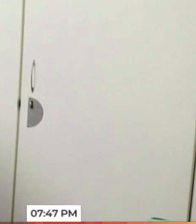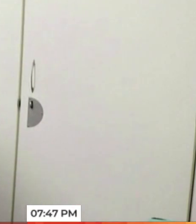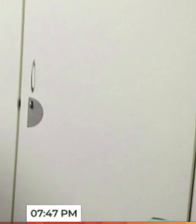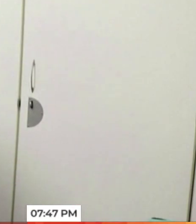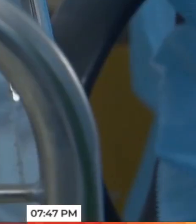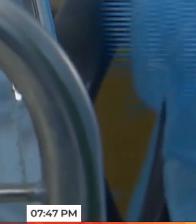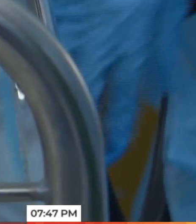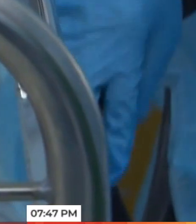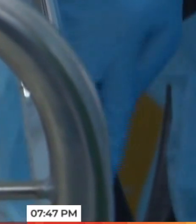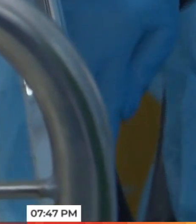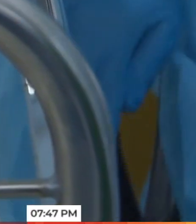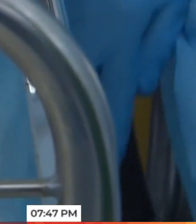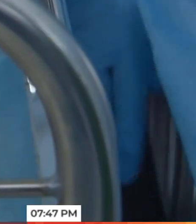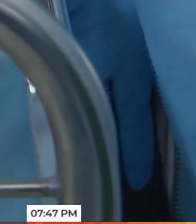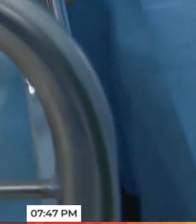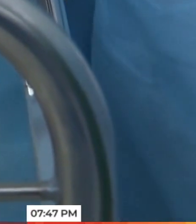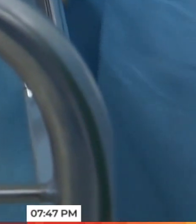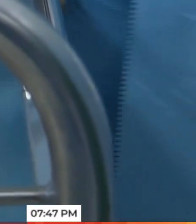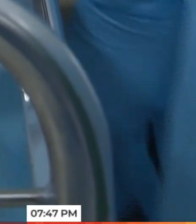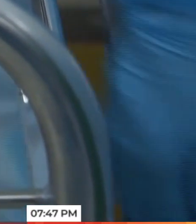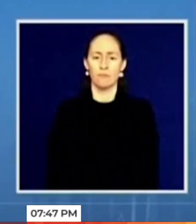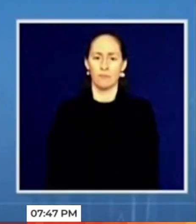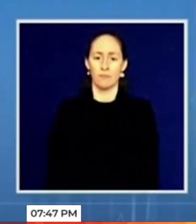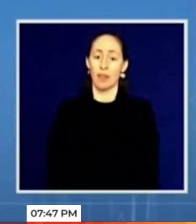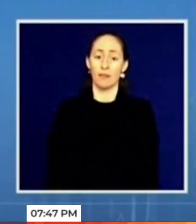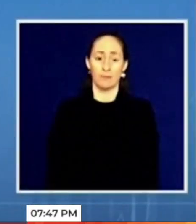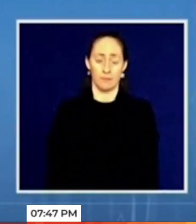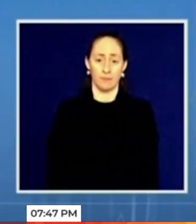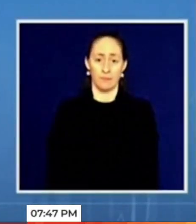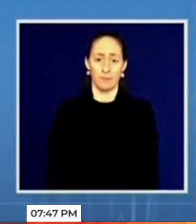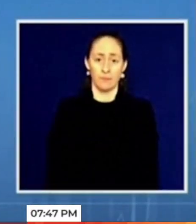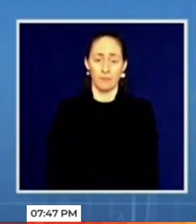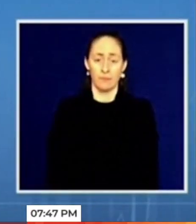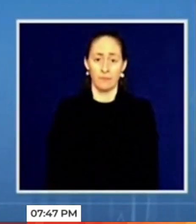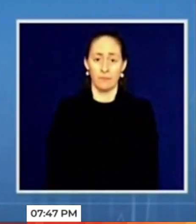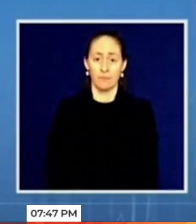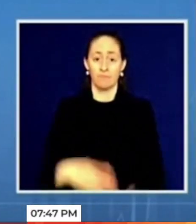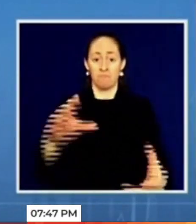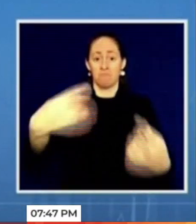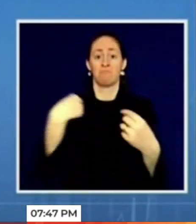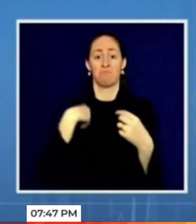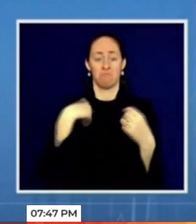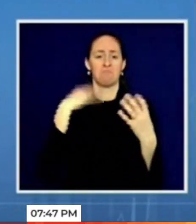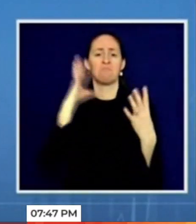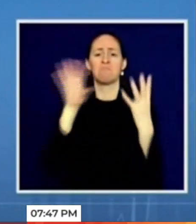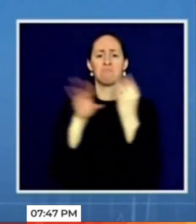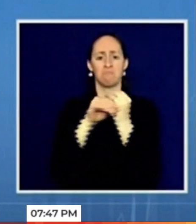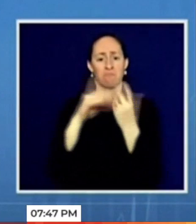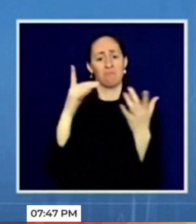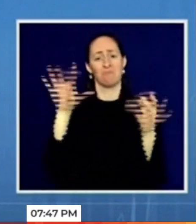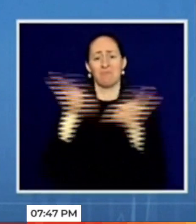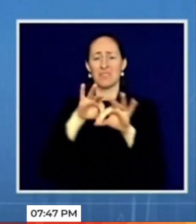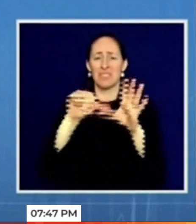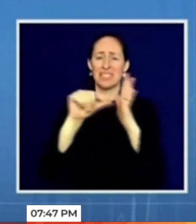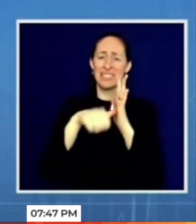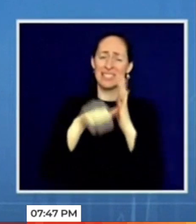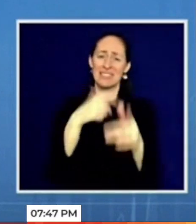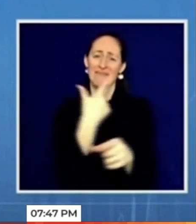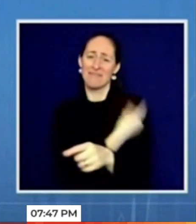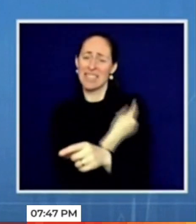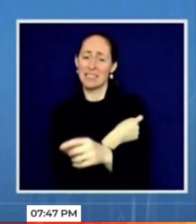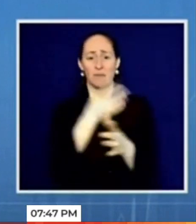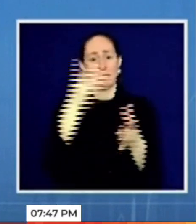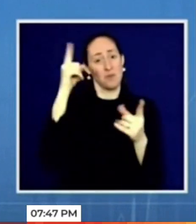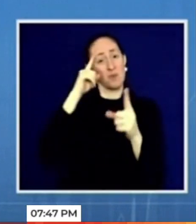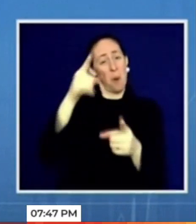y personas que residen en zonas de difícil acceso. Estamos enfocados en vacunar a la gente y disminuir las tasas de casos.